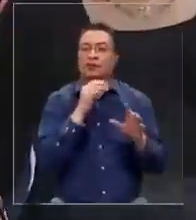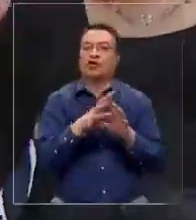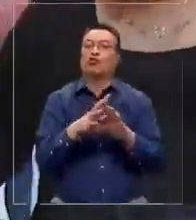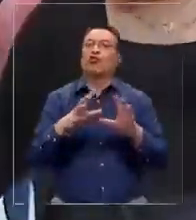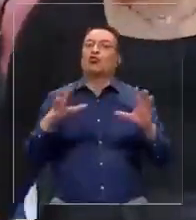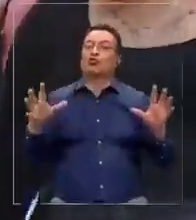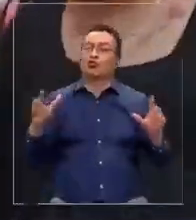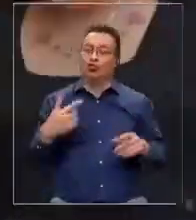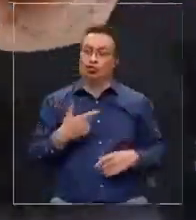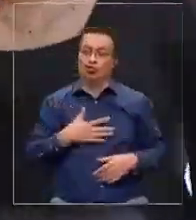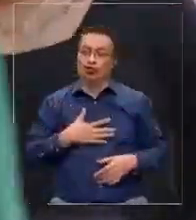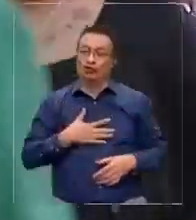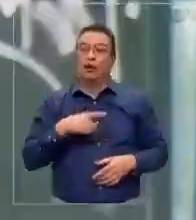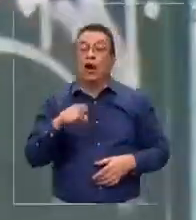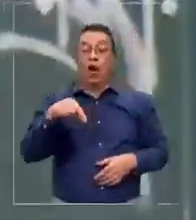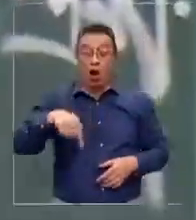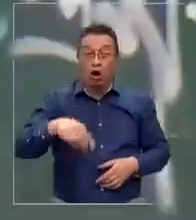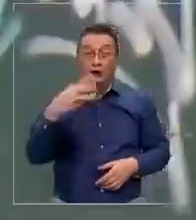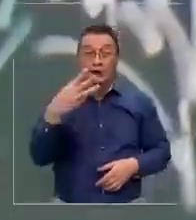mucho. Hoy se registraron